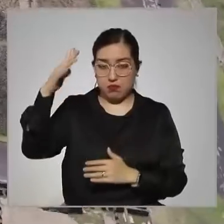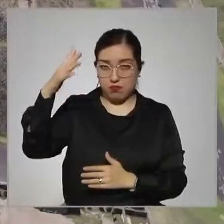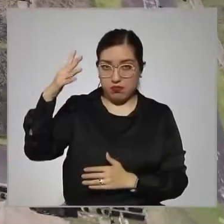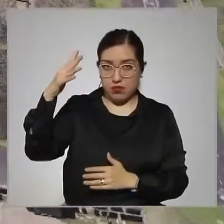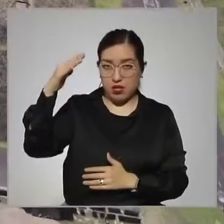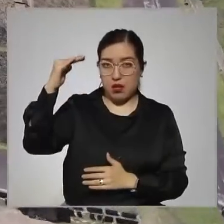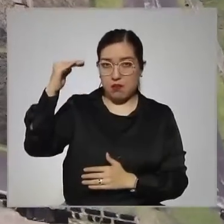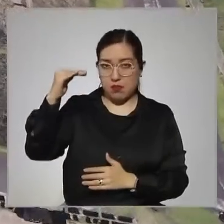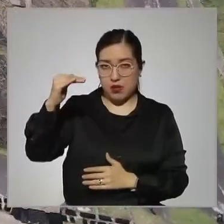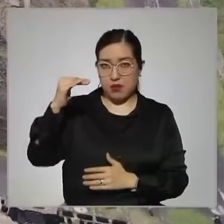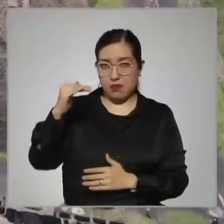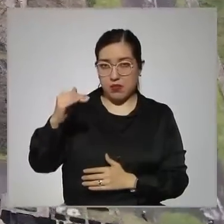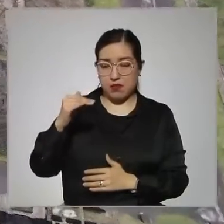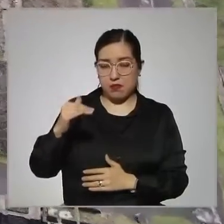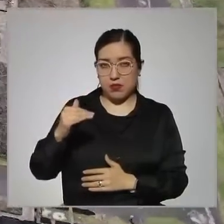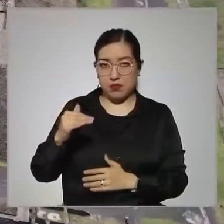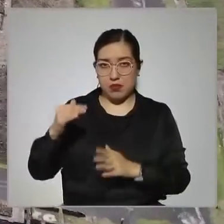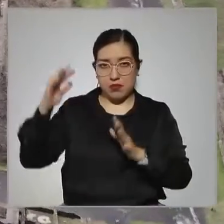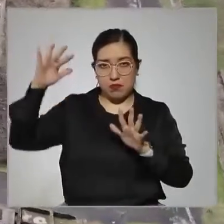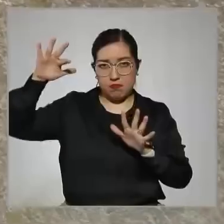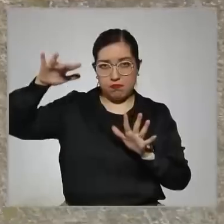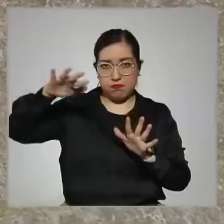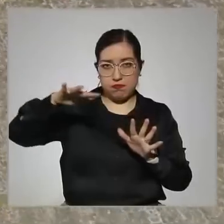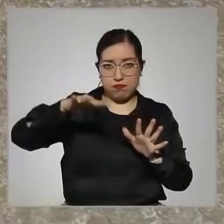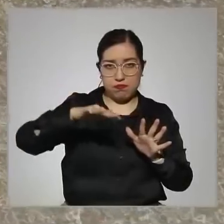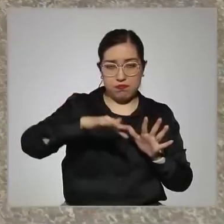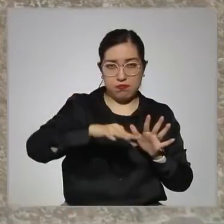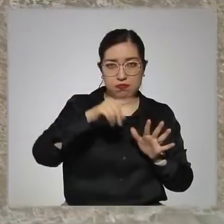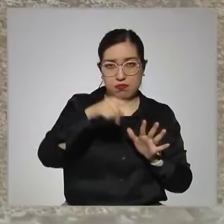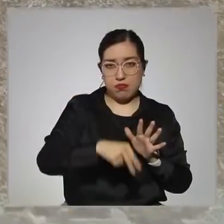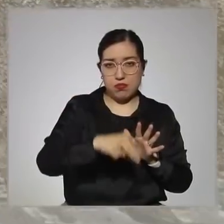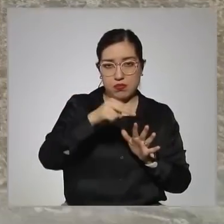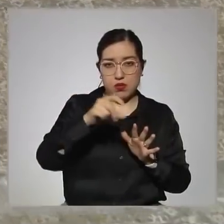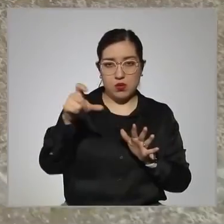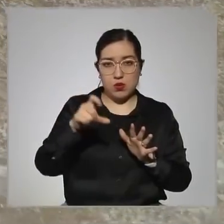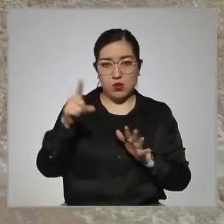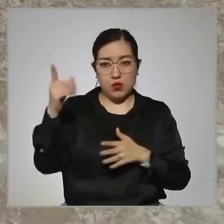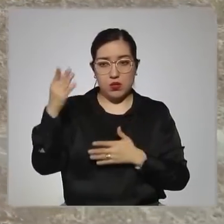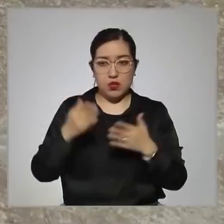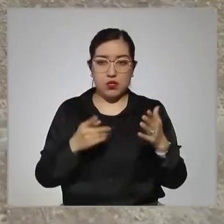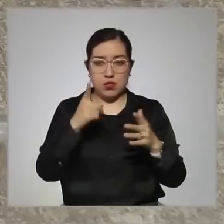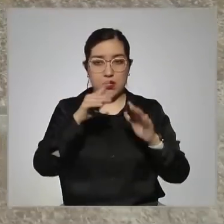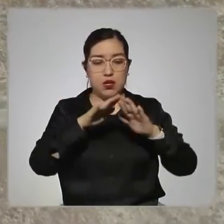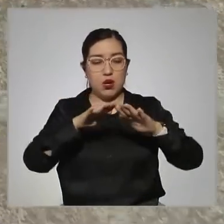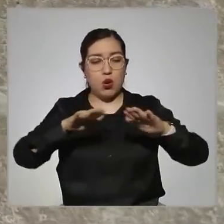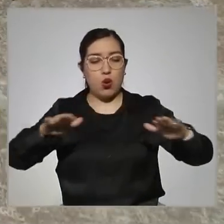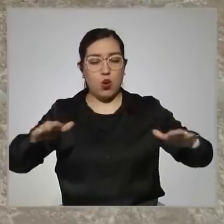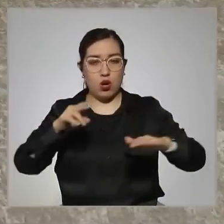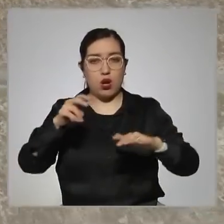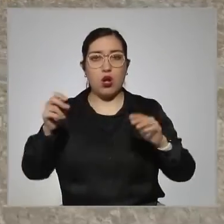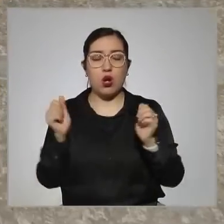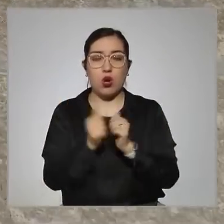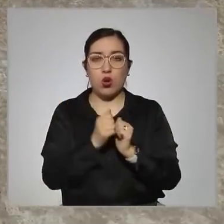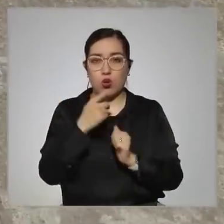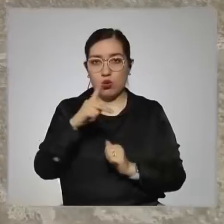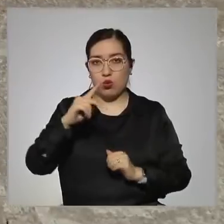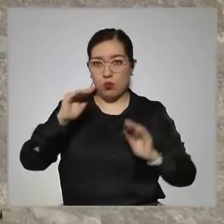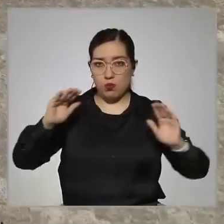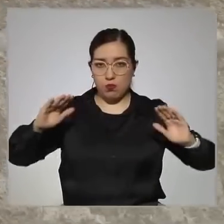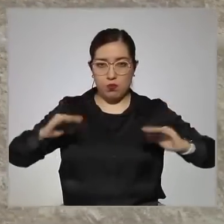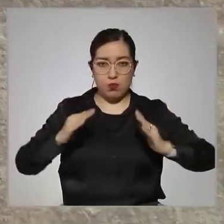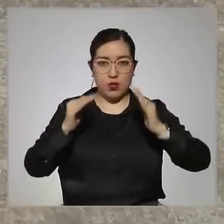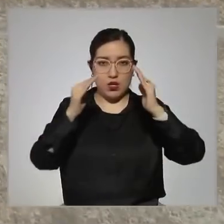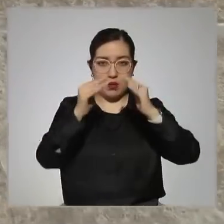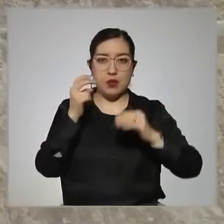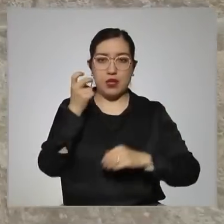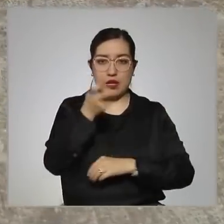iba bajando hacia la parte norte. Y cuando llegaba al horizonte con el perfil de la pirámide, ese